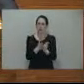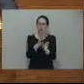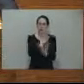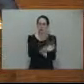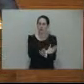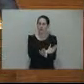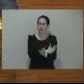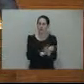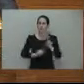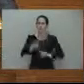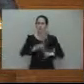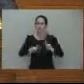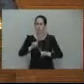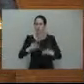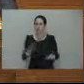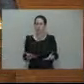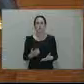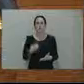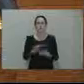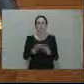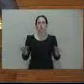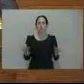demasiada polémica. Confiamos, en definitiva, que esta